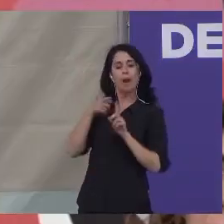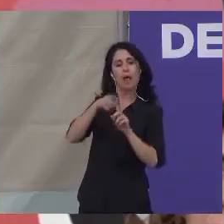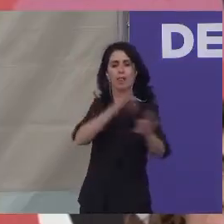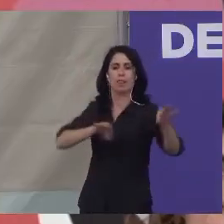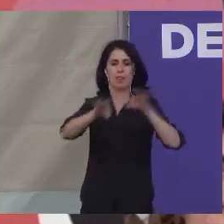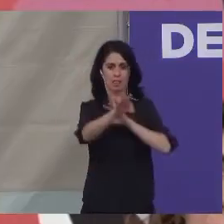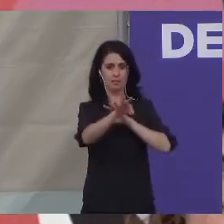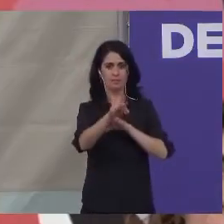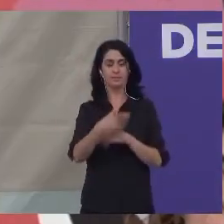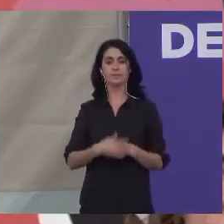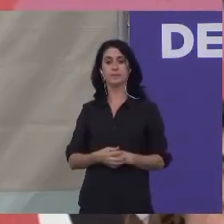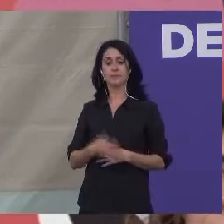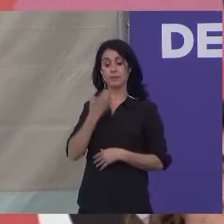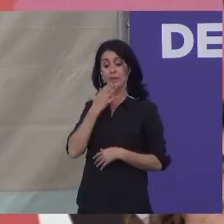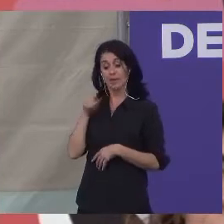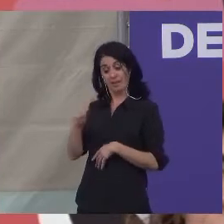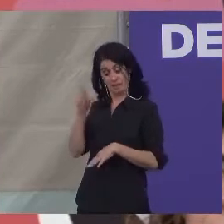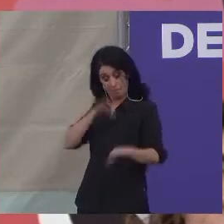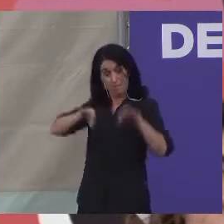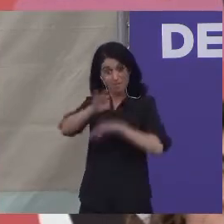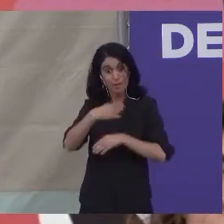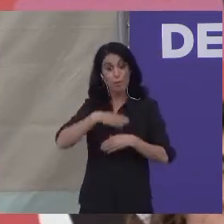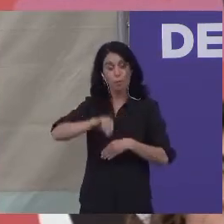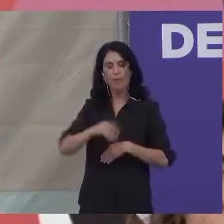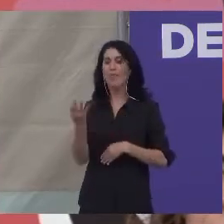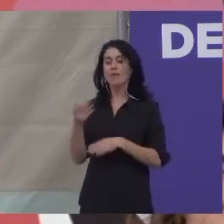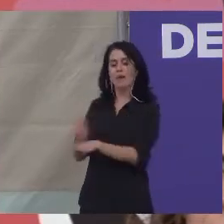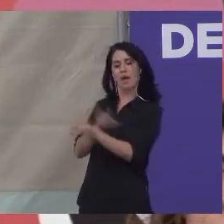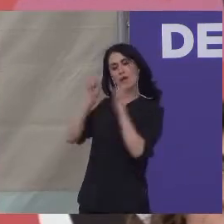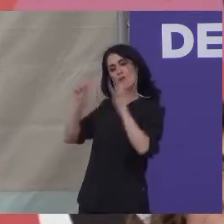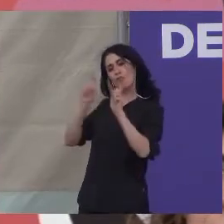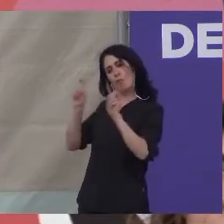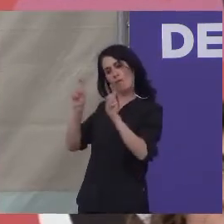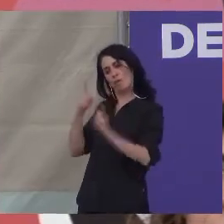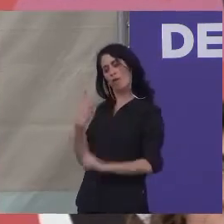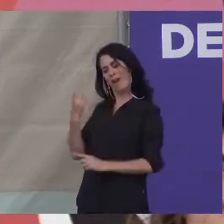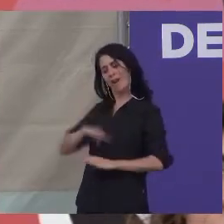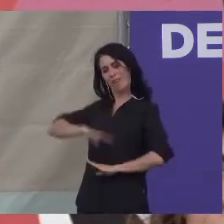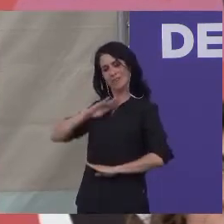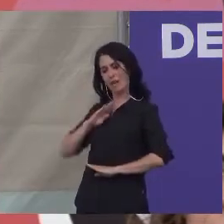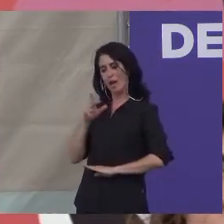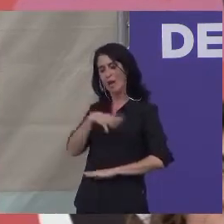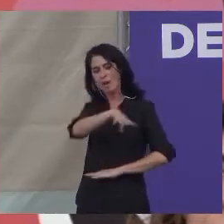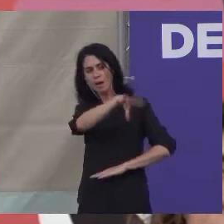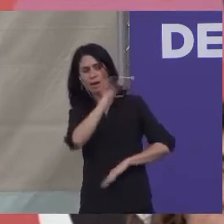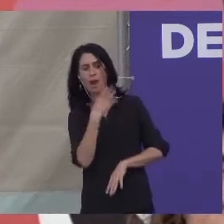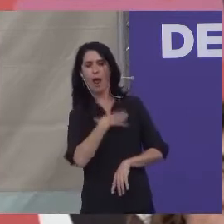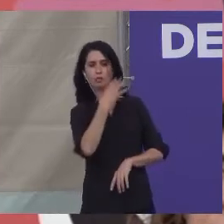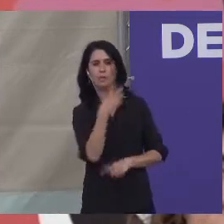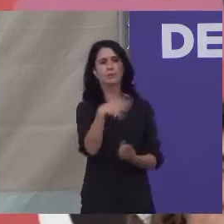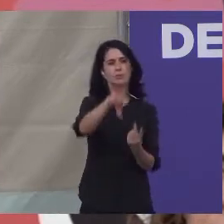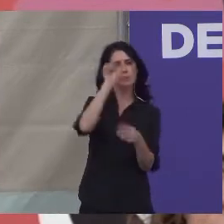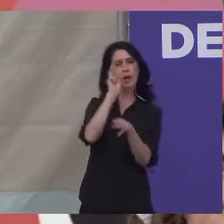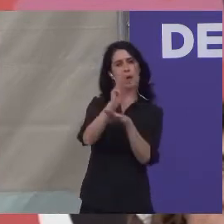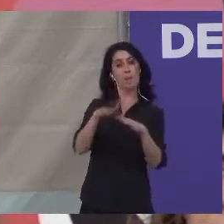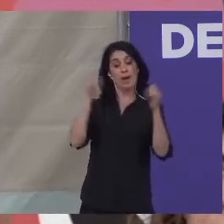necesario que la gente que esté en los círculos reciba la formación necesaria, que entienda los ayuntamientos, que entienda los parlamentos